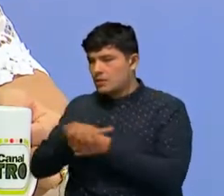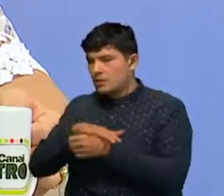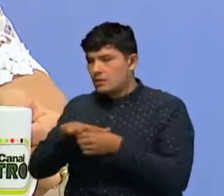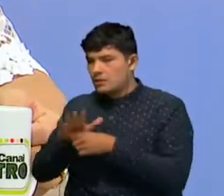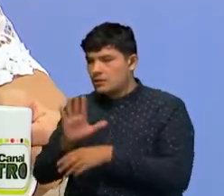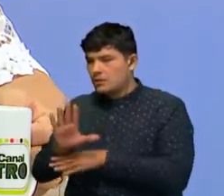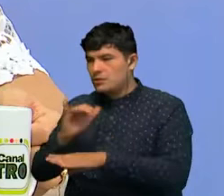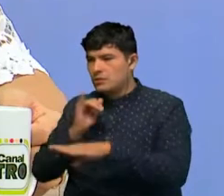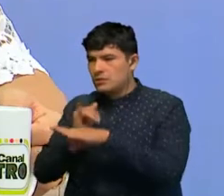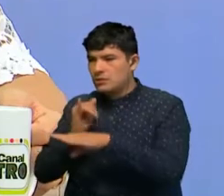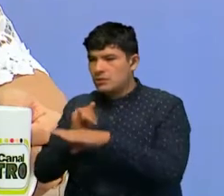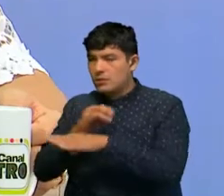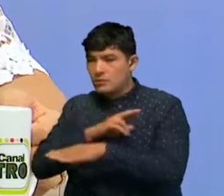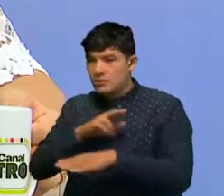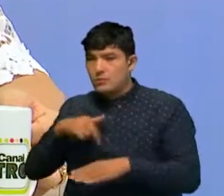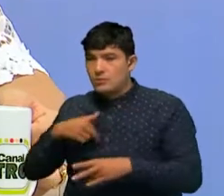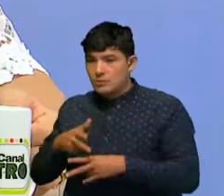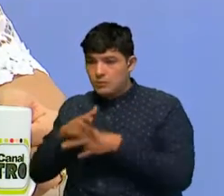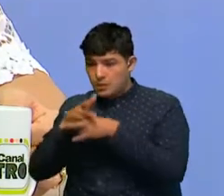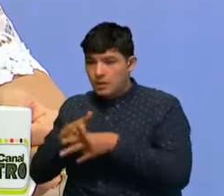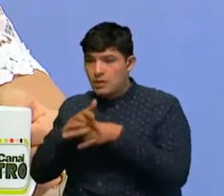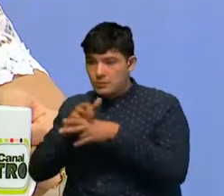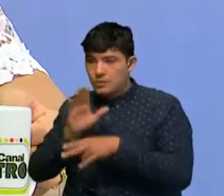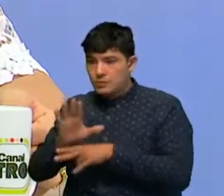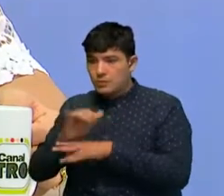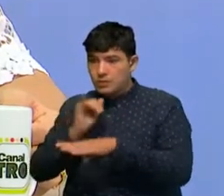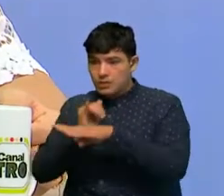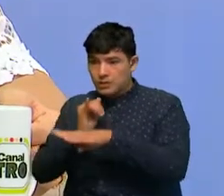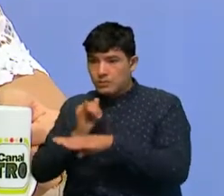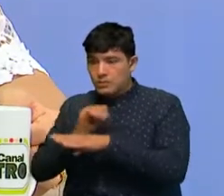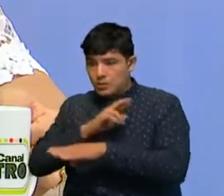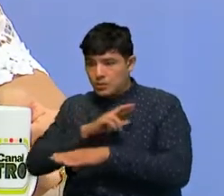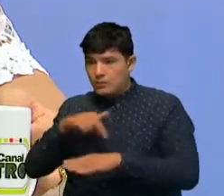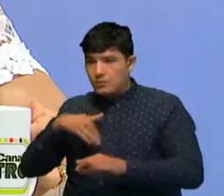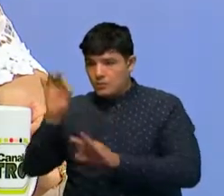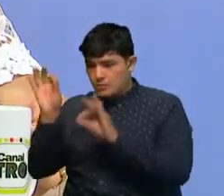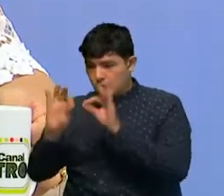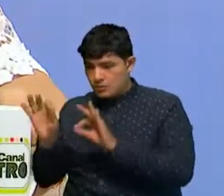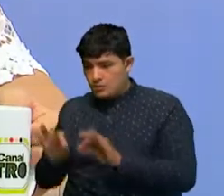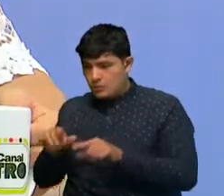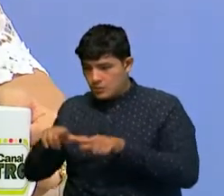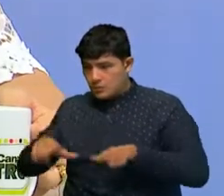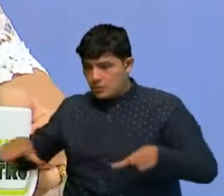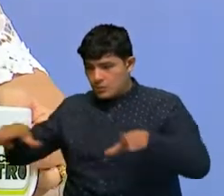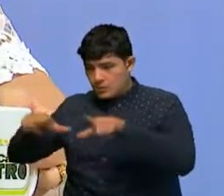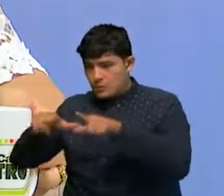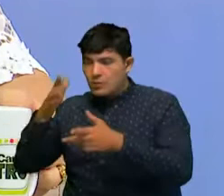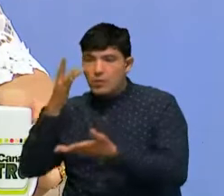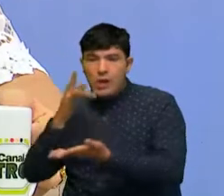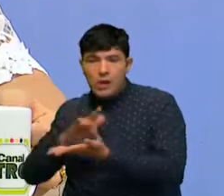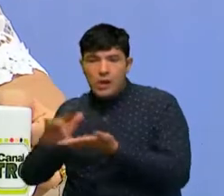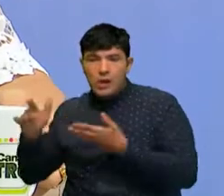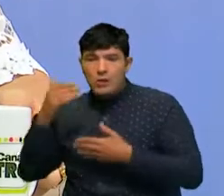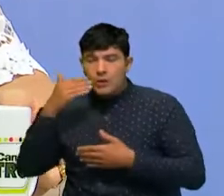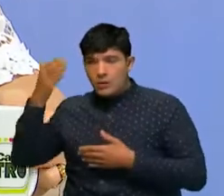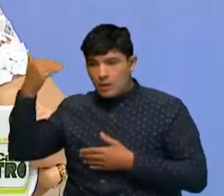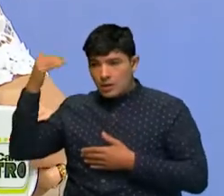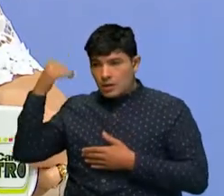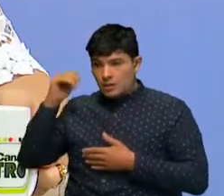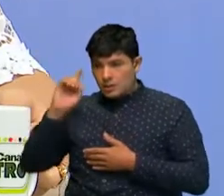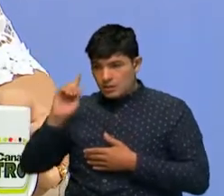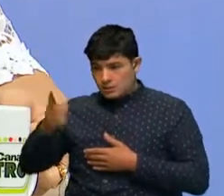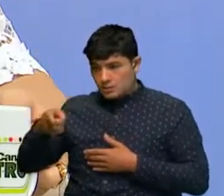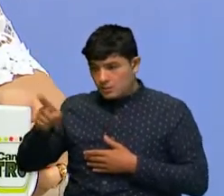institución. Nosotros cuidábamos la institución y manteníamos el establecimiento limpio. Cuando la escuela empezó